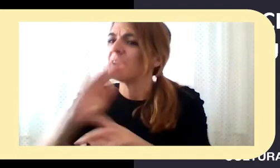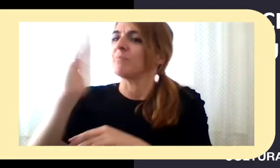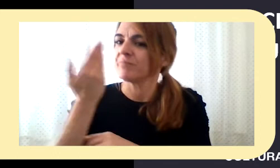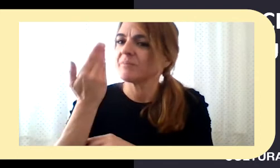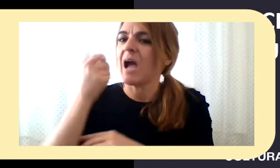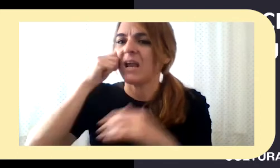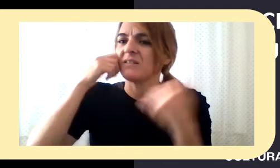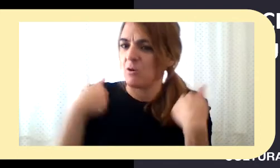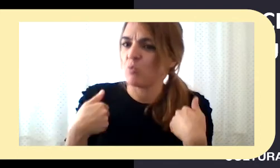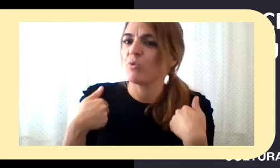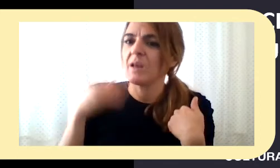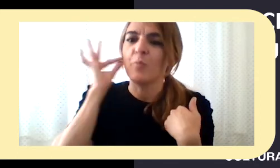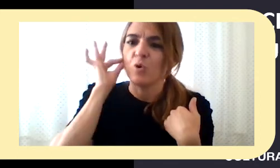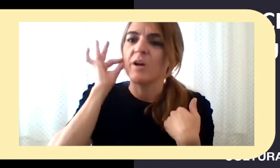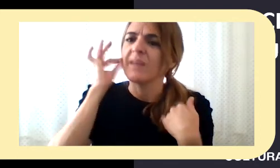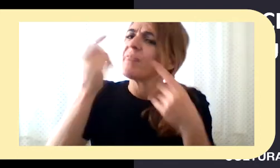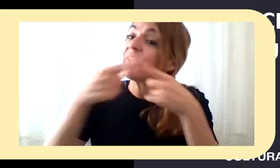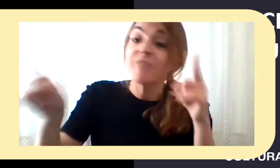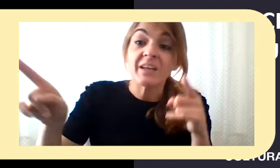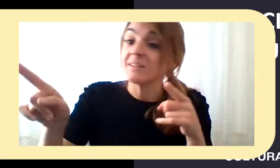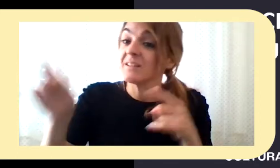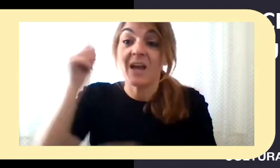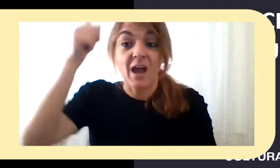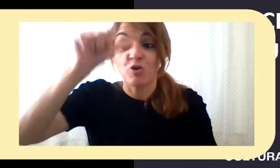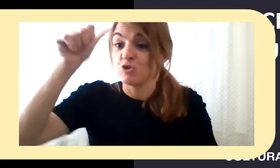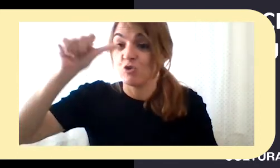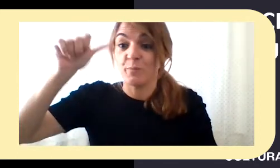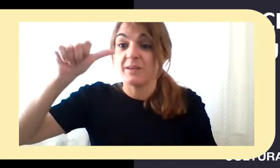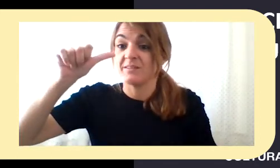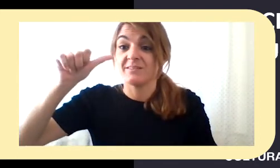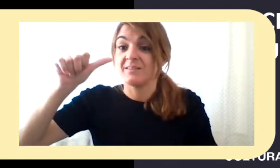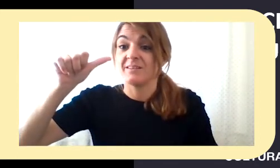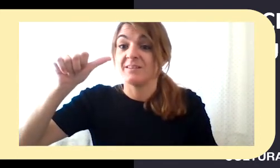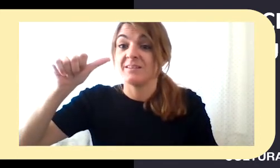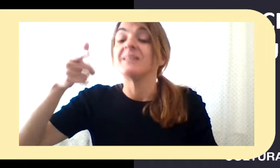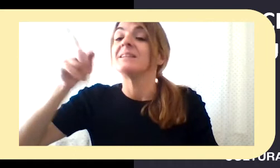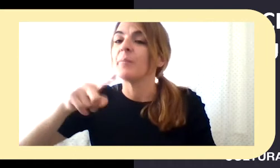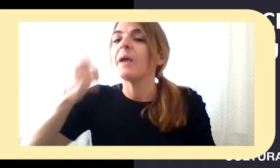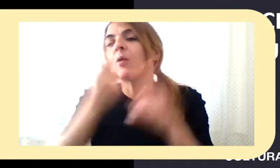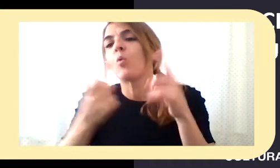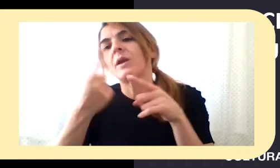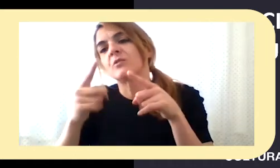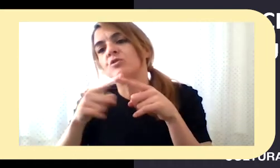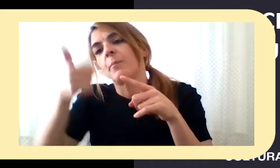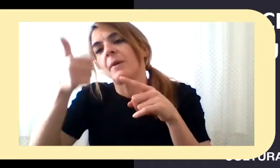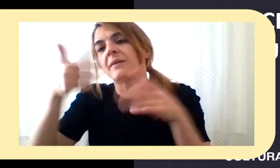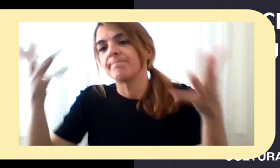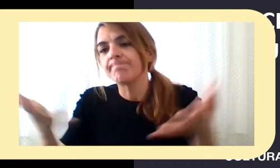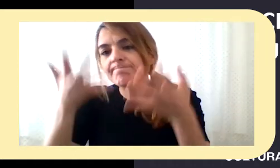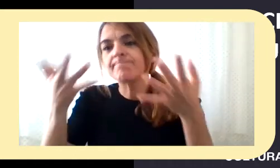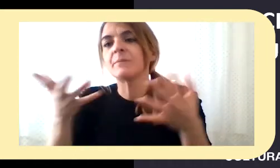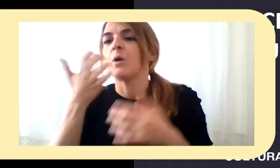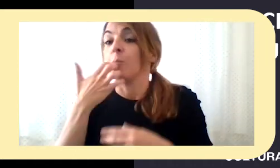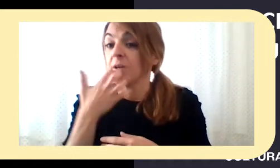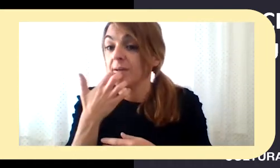de las mujeres de una forma diferente que a los hombres. Hay factores atenuantes como